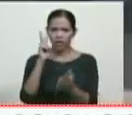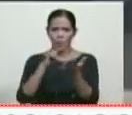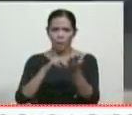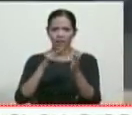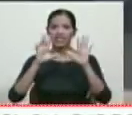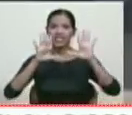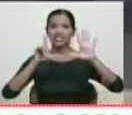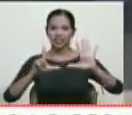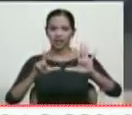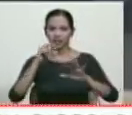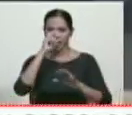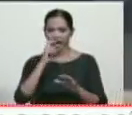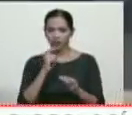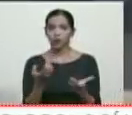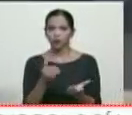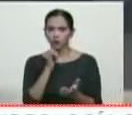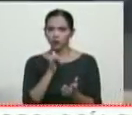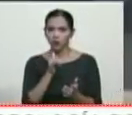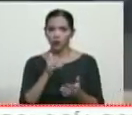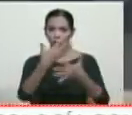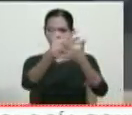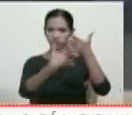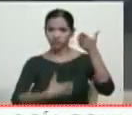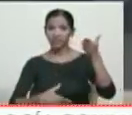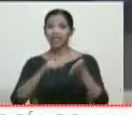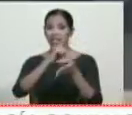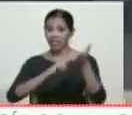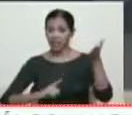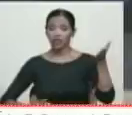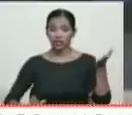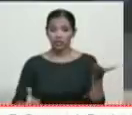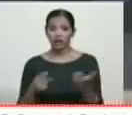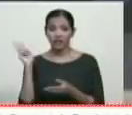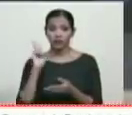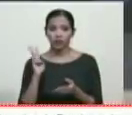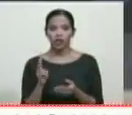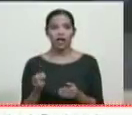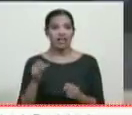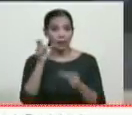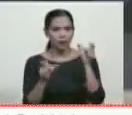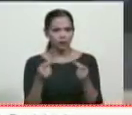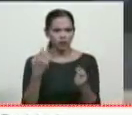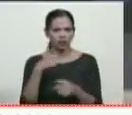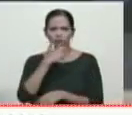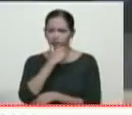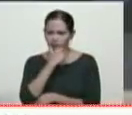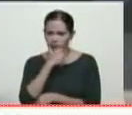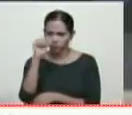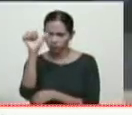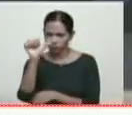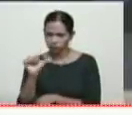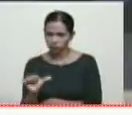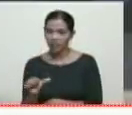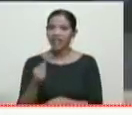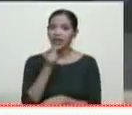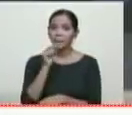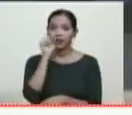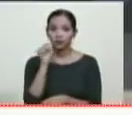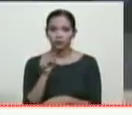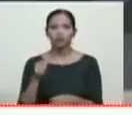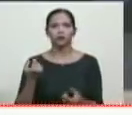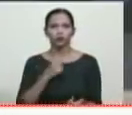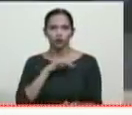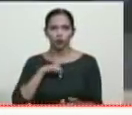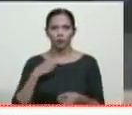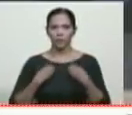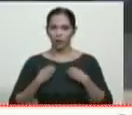bastante tendencioso sobre Venezuela. Y quizás para las personas que nos están sintonizando y están escuchando su entrevista, la pregunta es si deberíamos preocuparnos